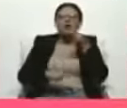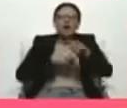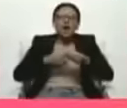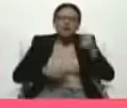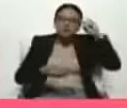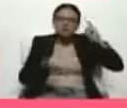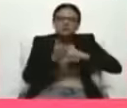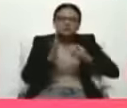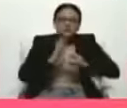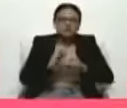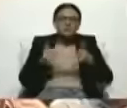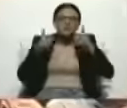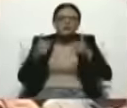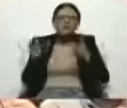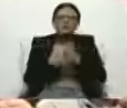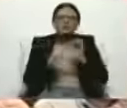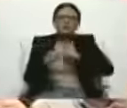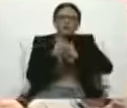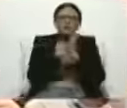Difícilmente haya país del mundo